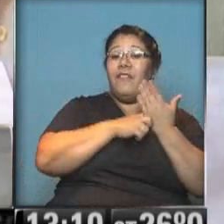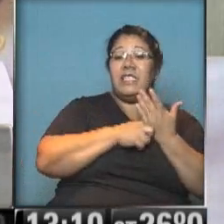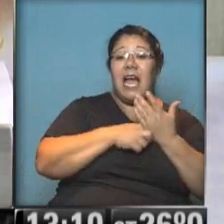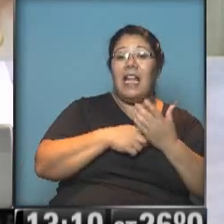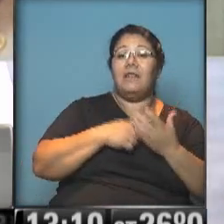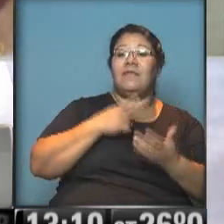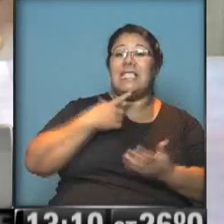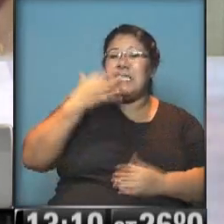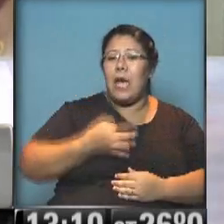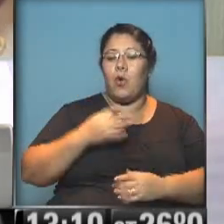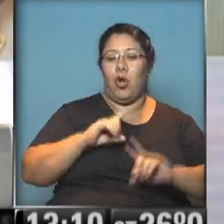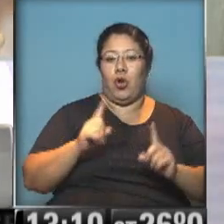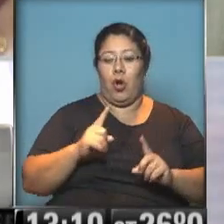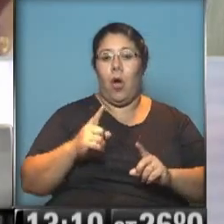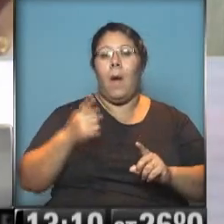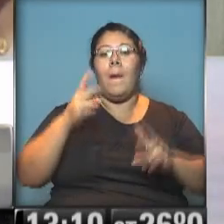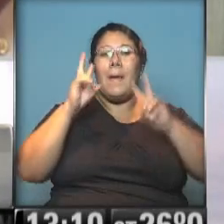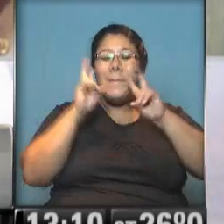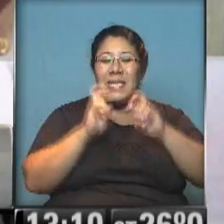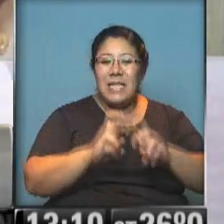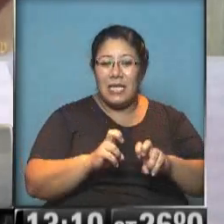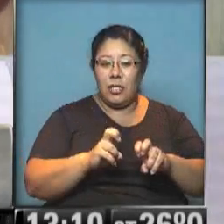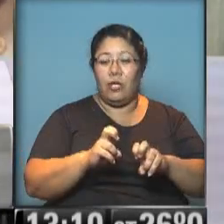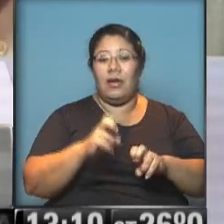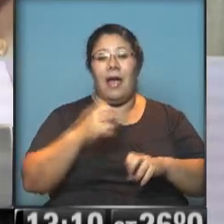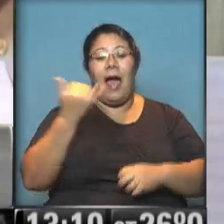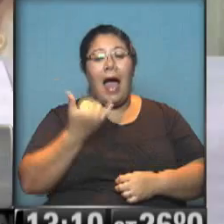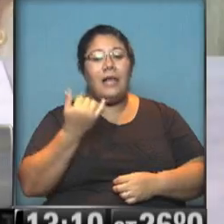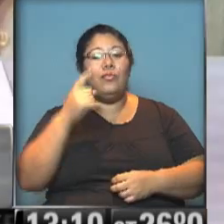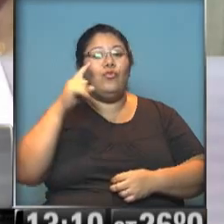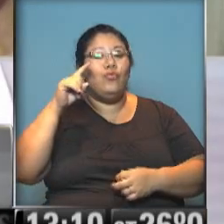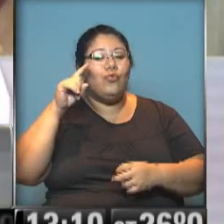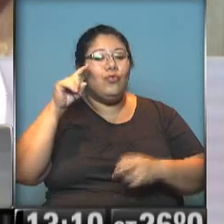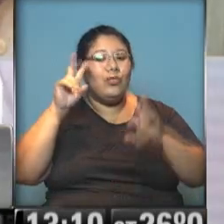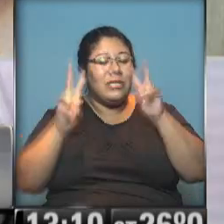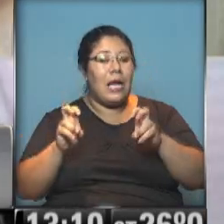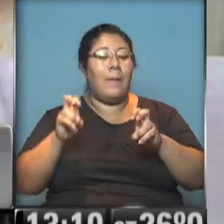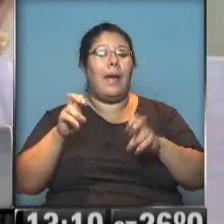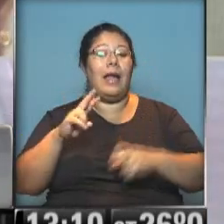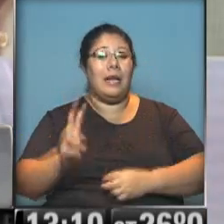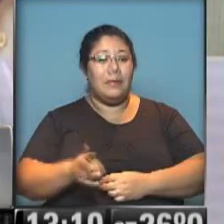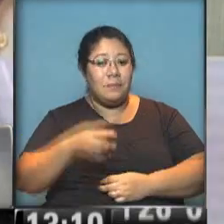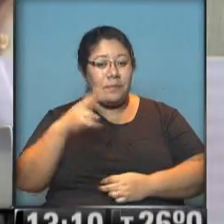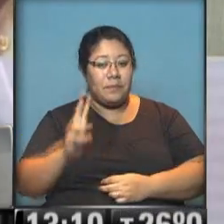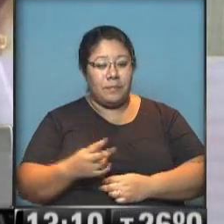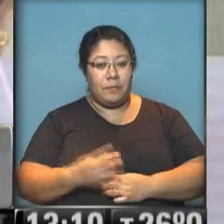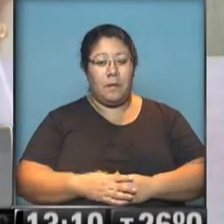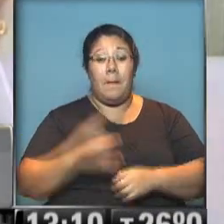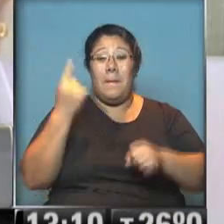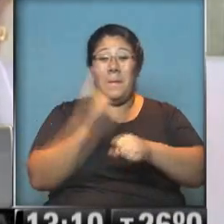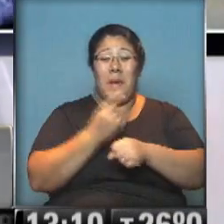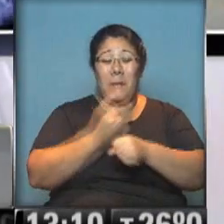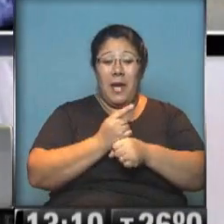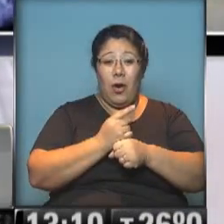principio de ejecución o no aquí hay una cosa muy ridícula que hay que señalar de la operación de política primero viene la materialidad